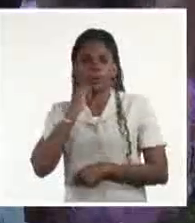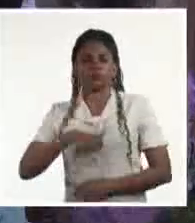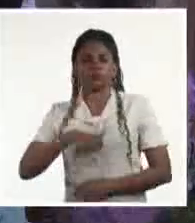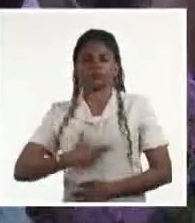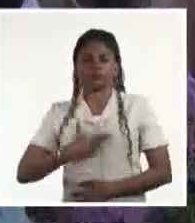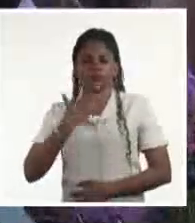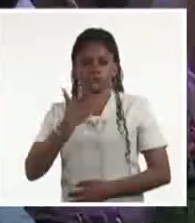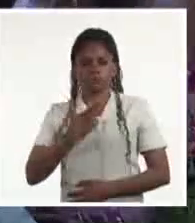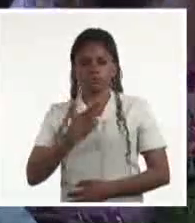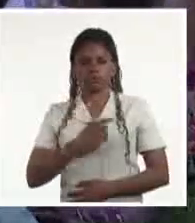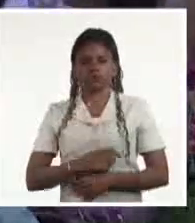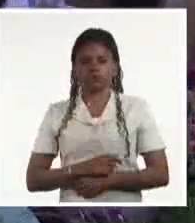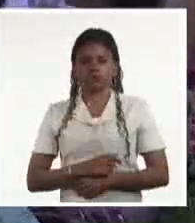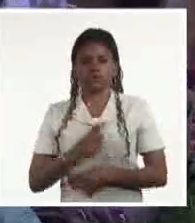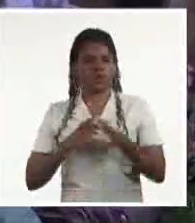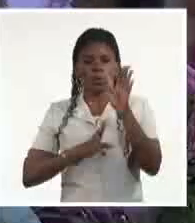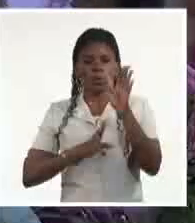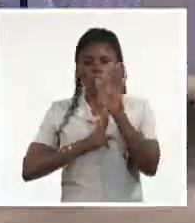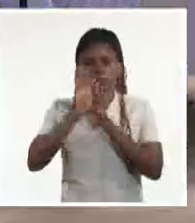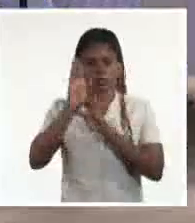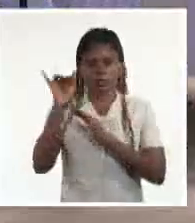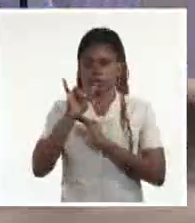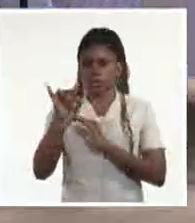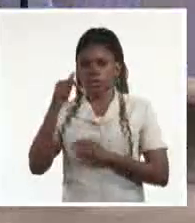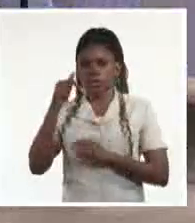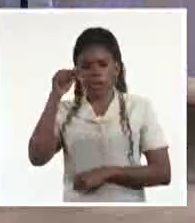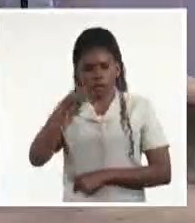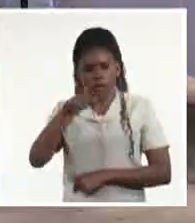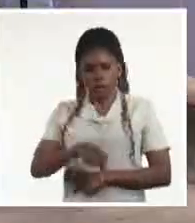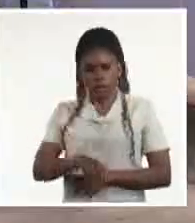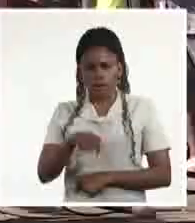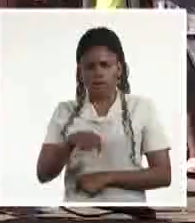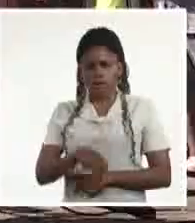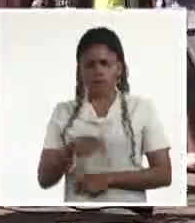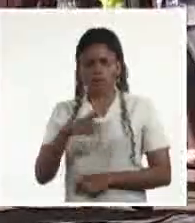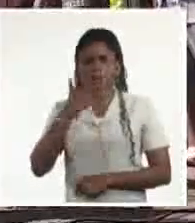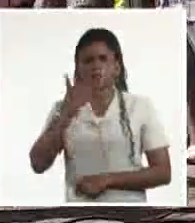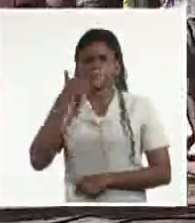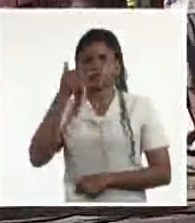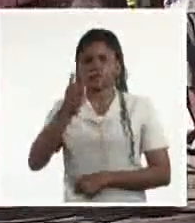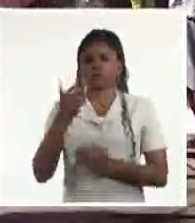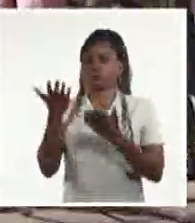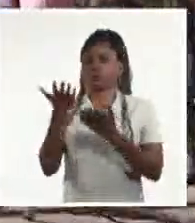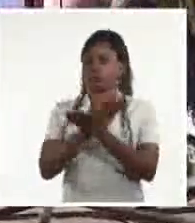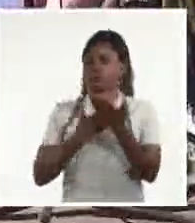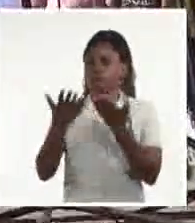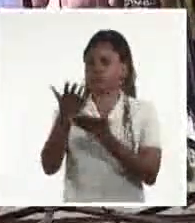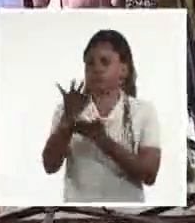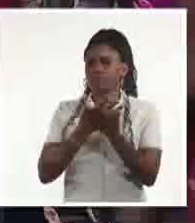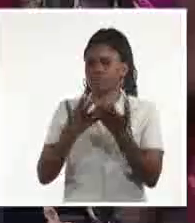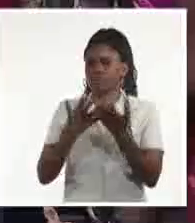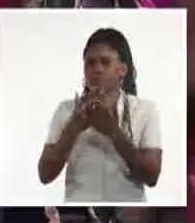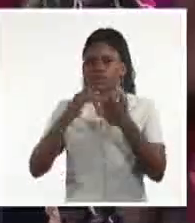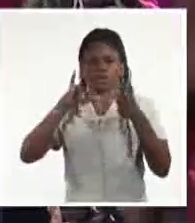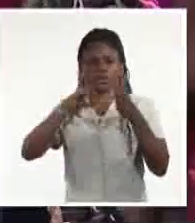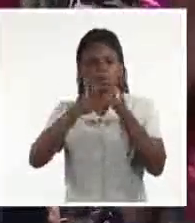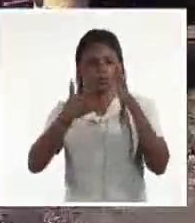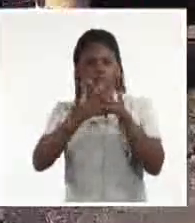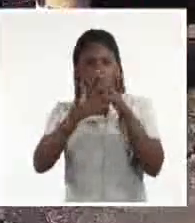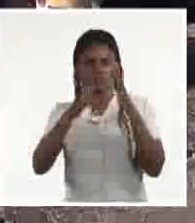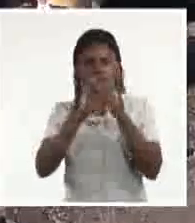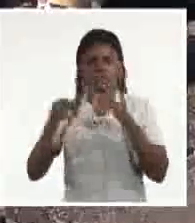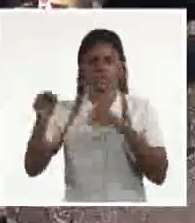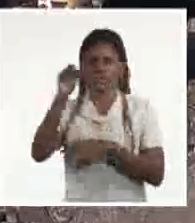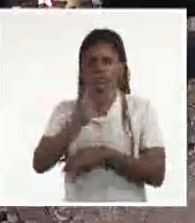ha crecido en cuanto a la presencia de los proyectos socioculturales comunitarios en